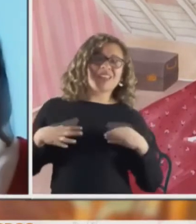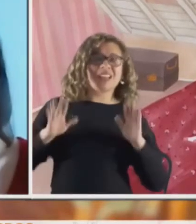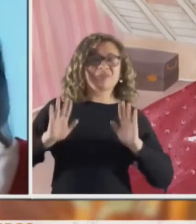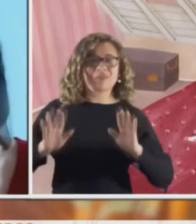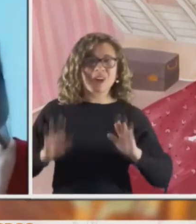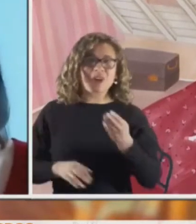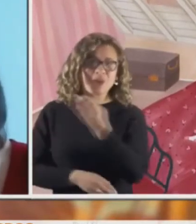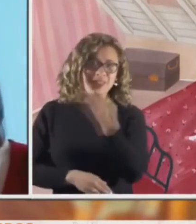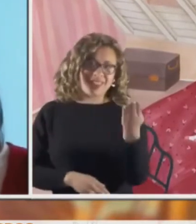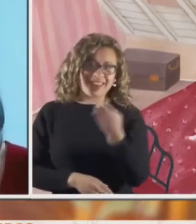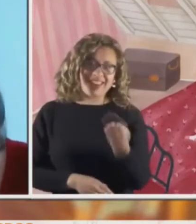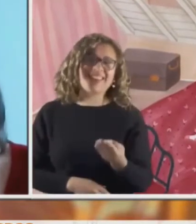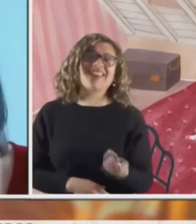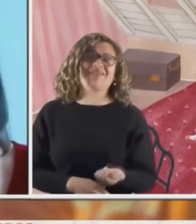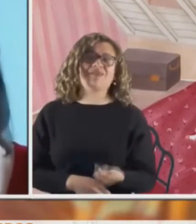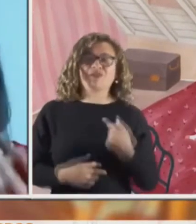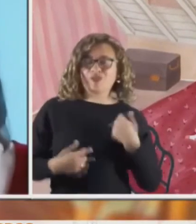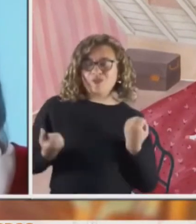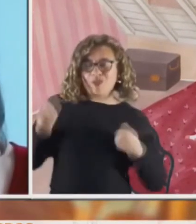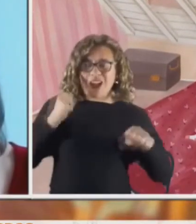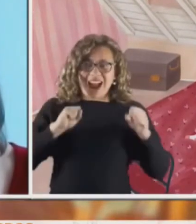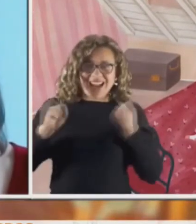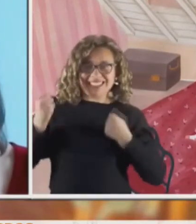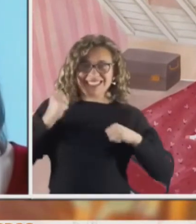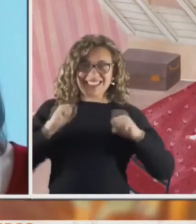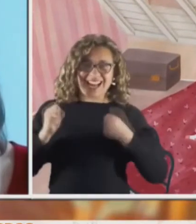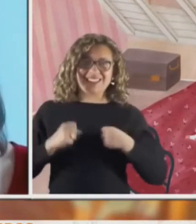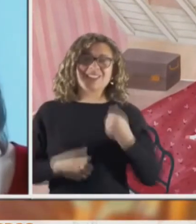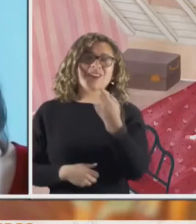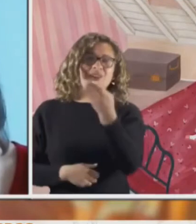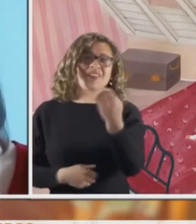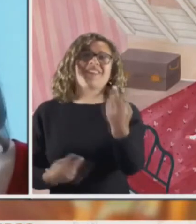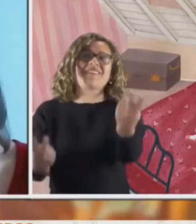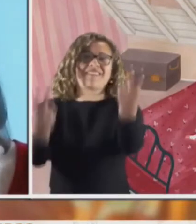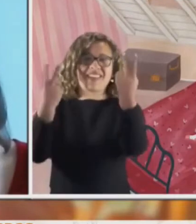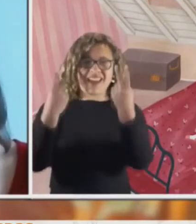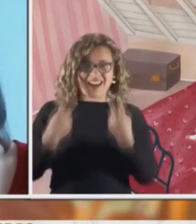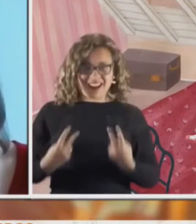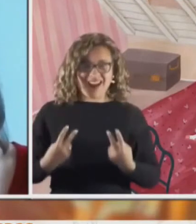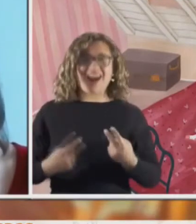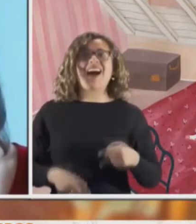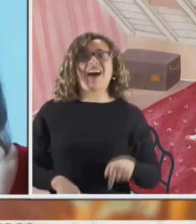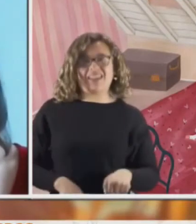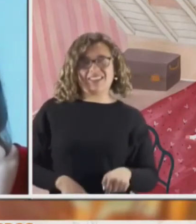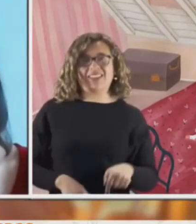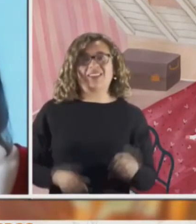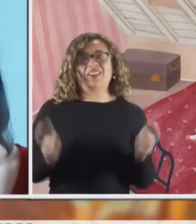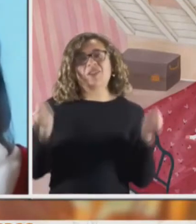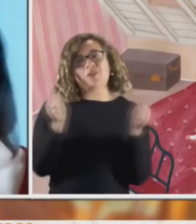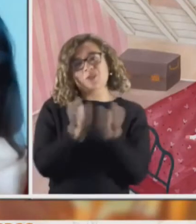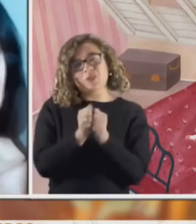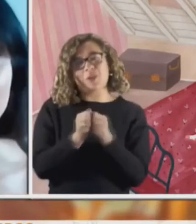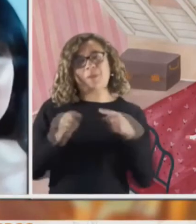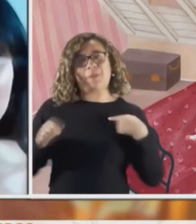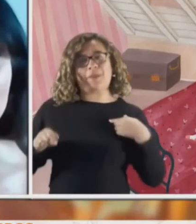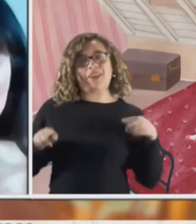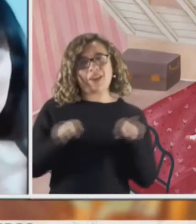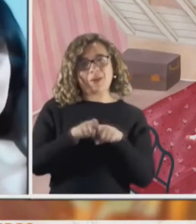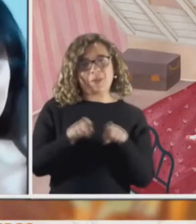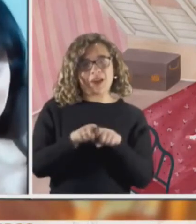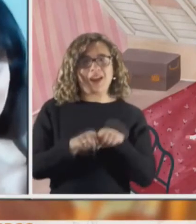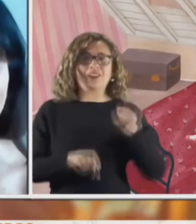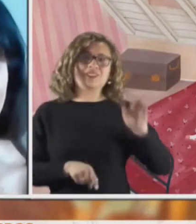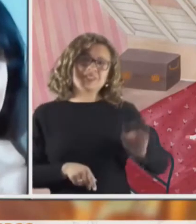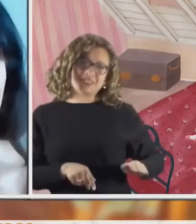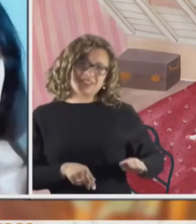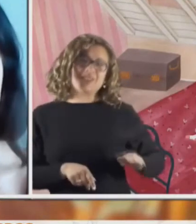para Chile, sino que de Chile al mundo, etcétera. Van a haber conflictos que nos van a llevar por esa